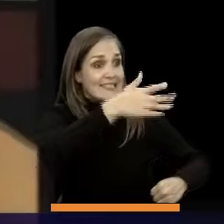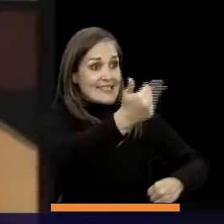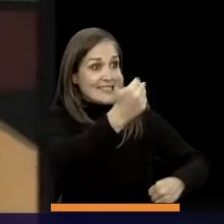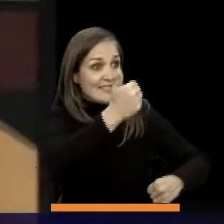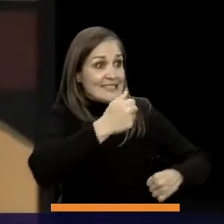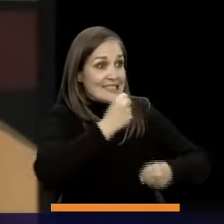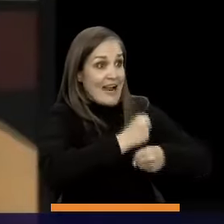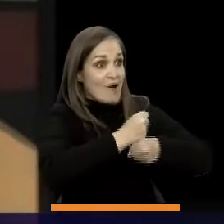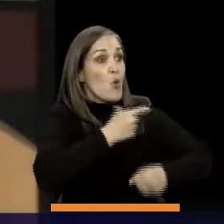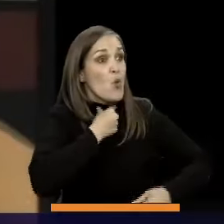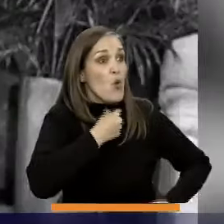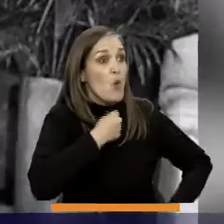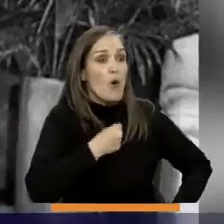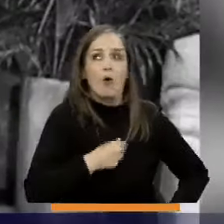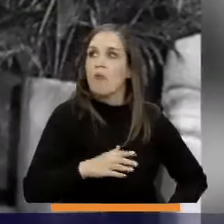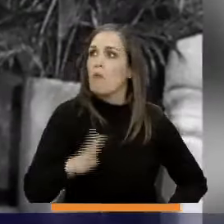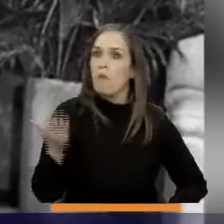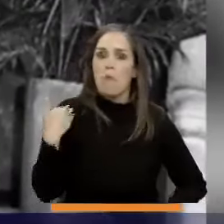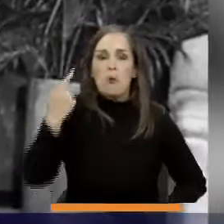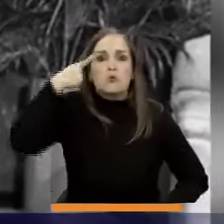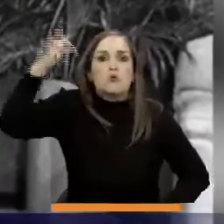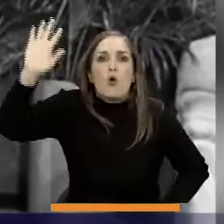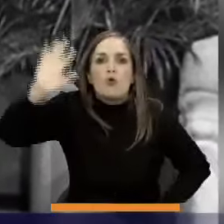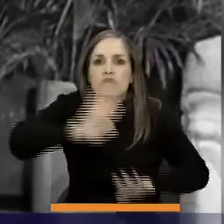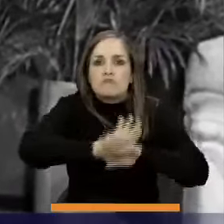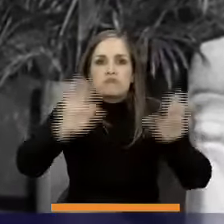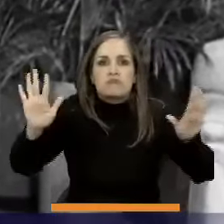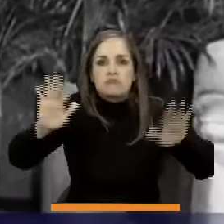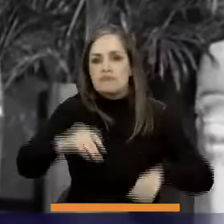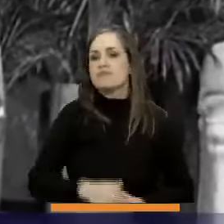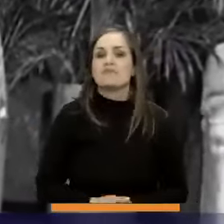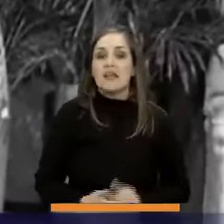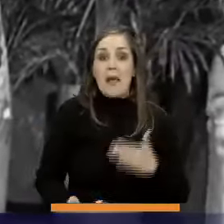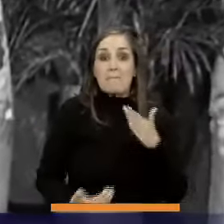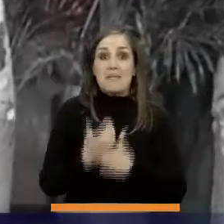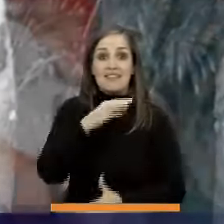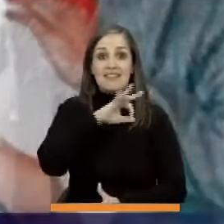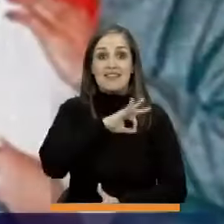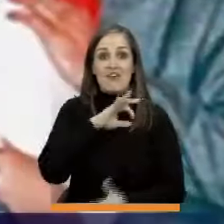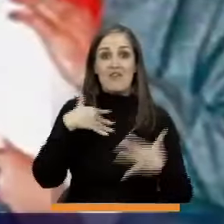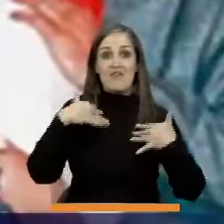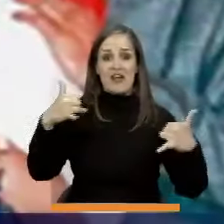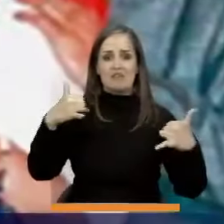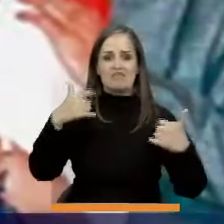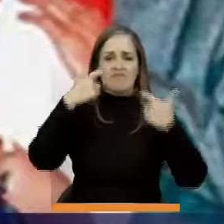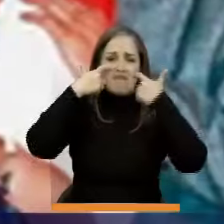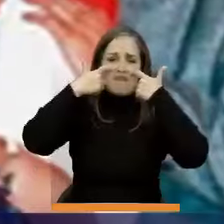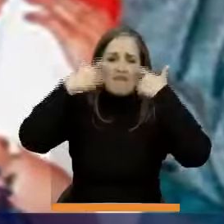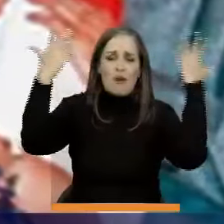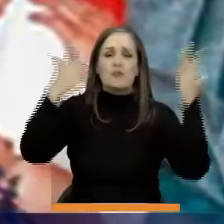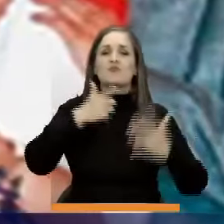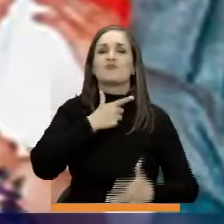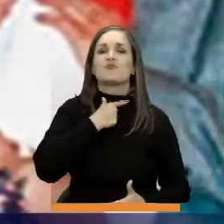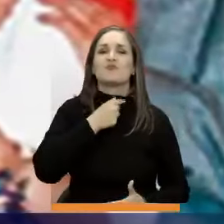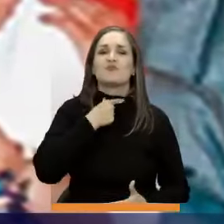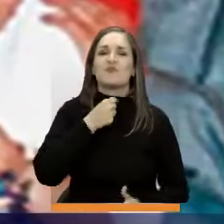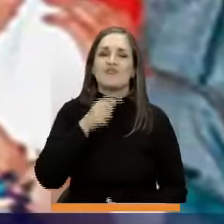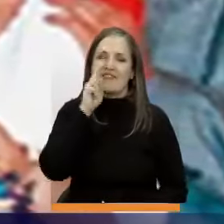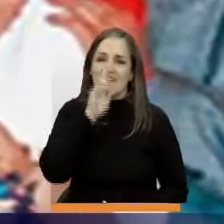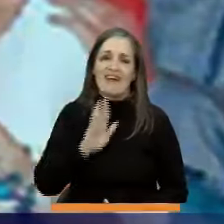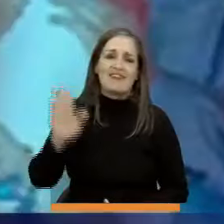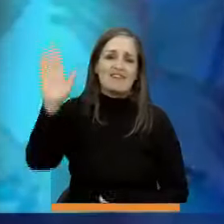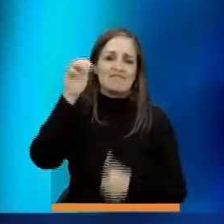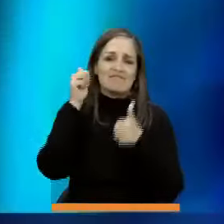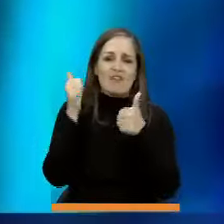pasando yo lo que es pa uno es pa uno desde sus inicios en sábados felices se convirtió en un icono del humor nacional utilizando